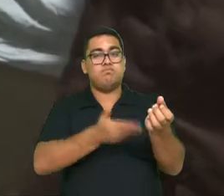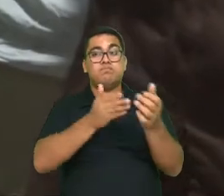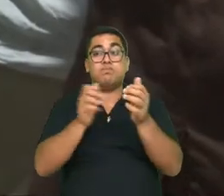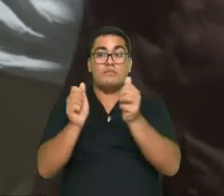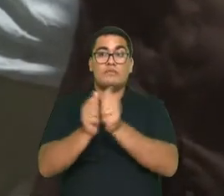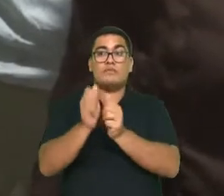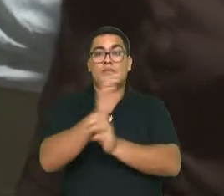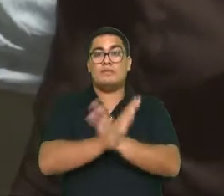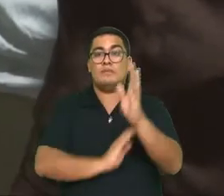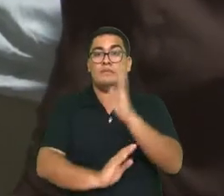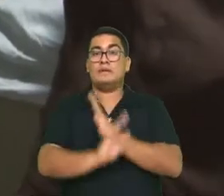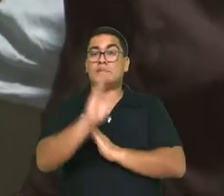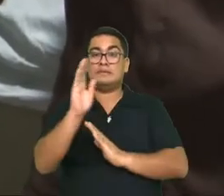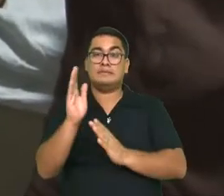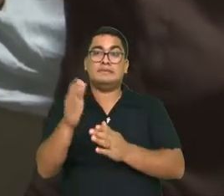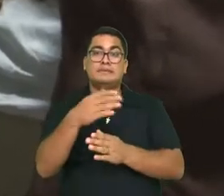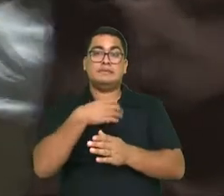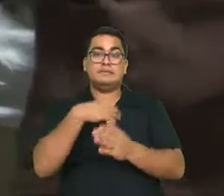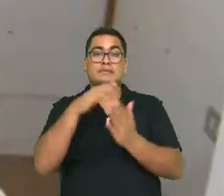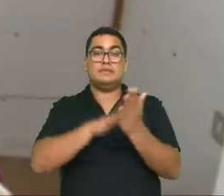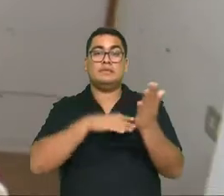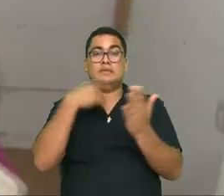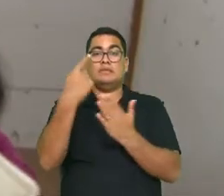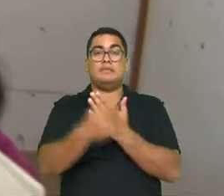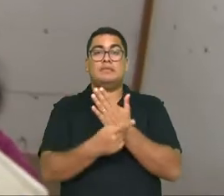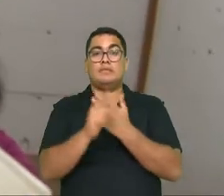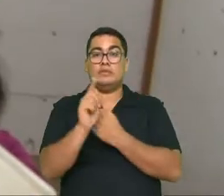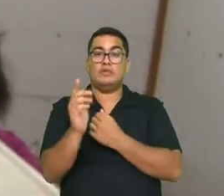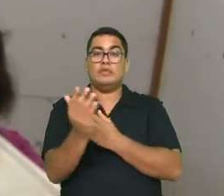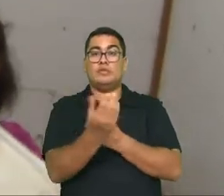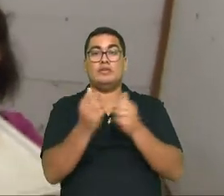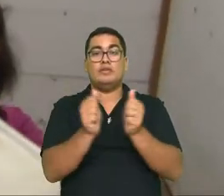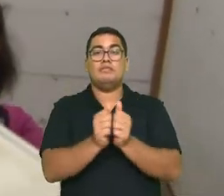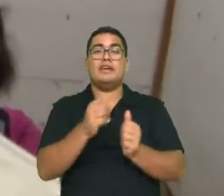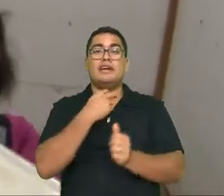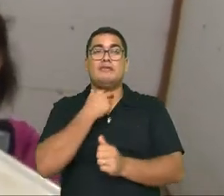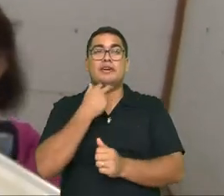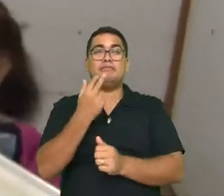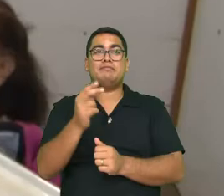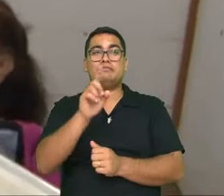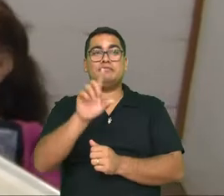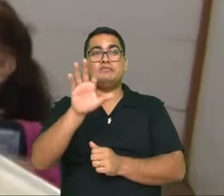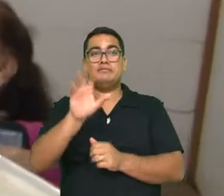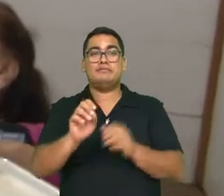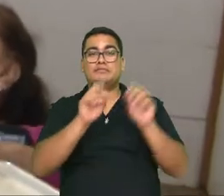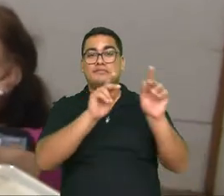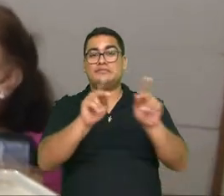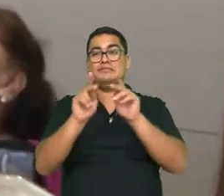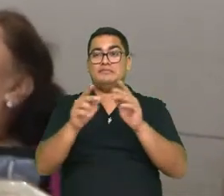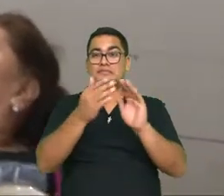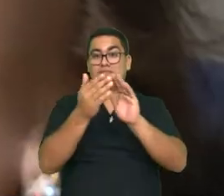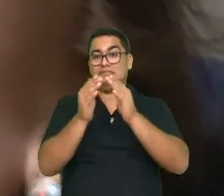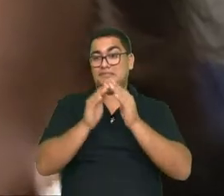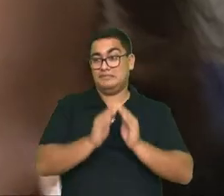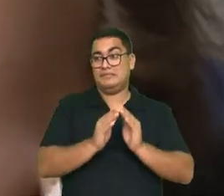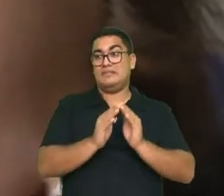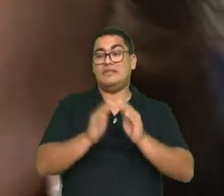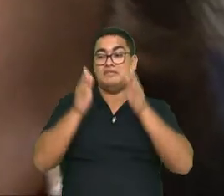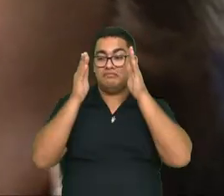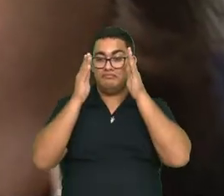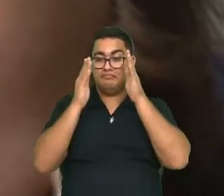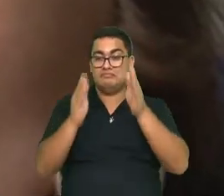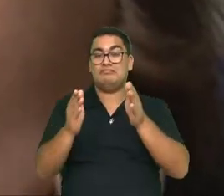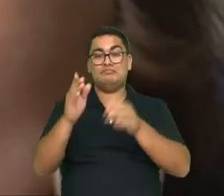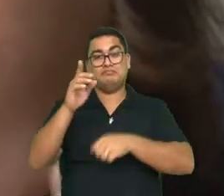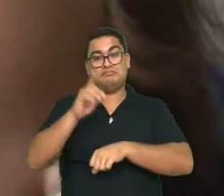discapacidad, que son de nuestro programa de Todos con Vos. Al menos 150 personas de este populoso barrio de Managua fueron atendidos